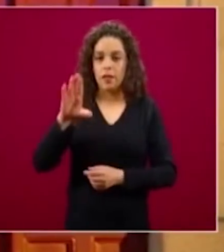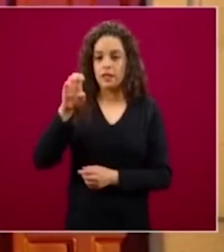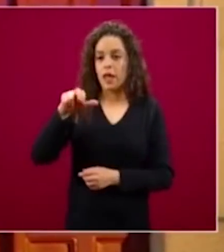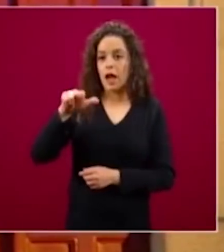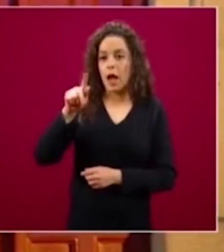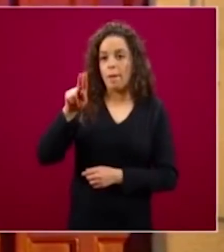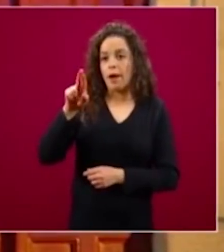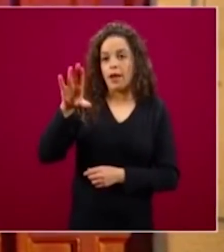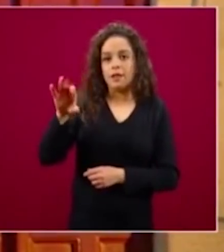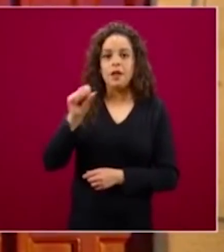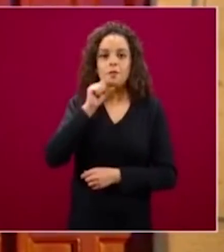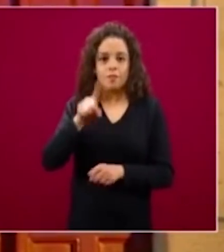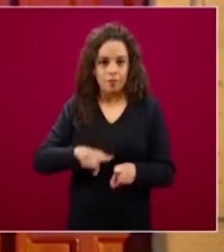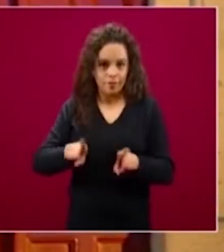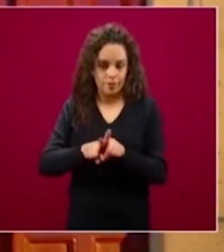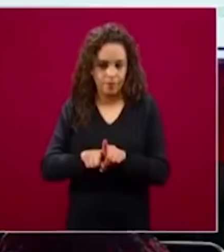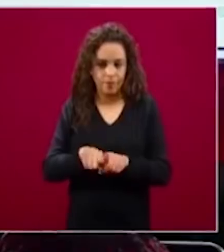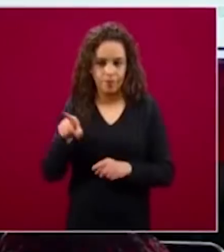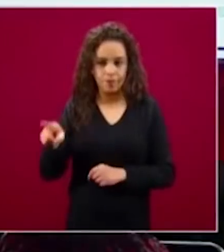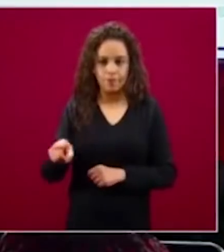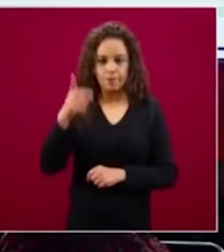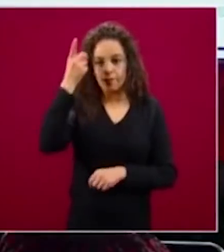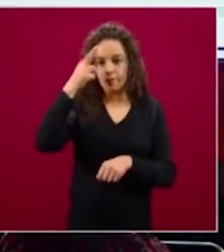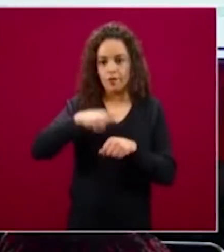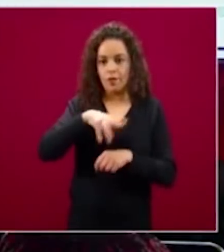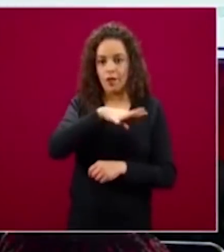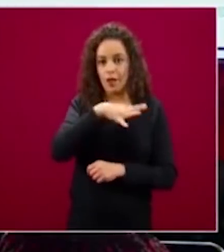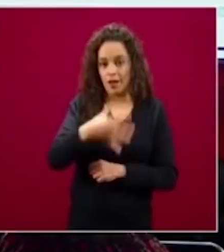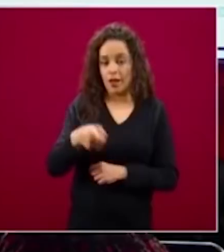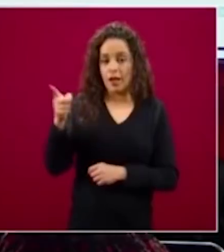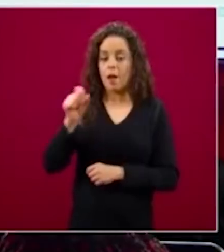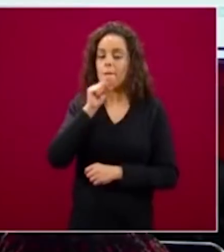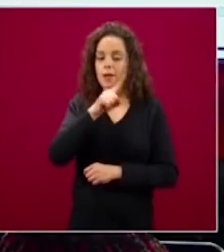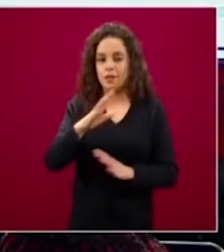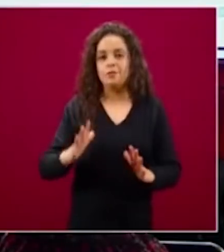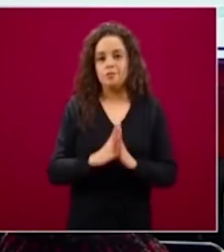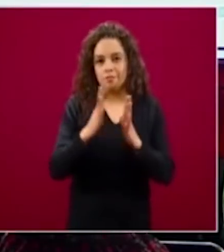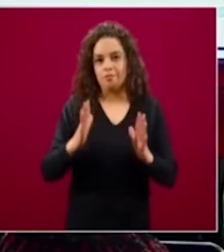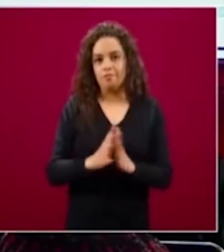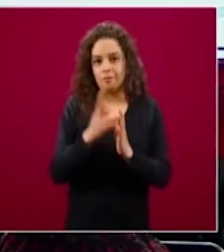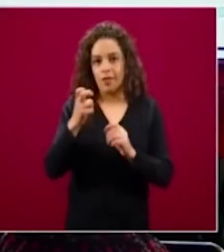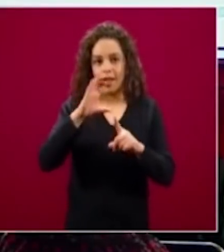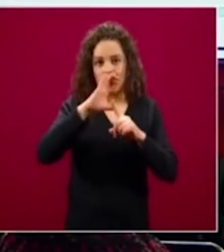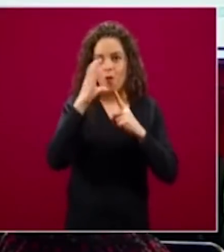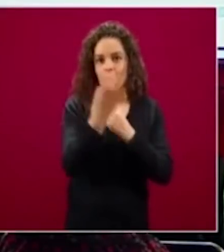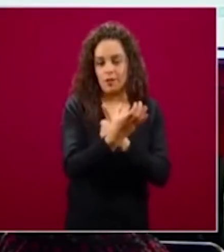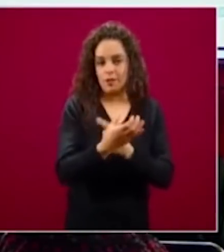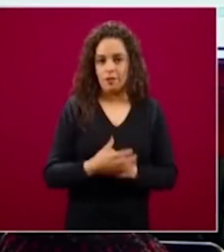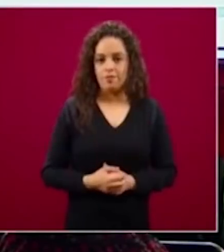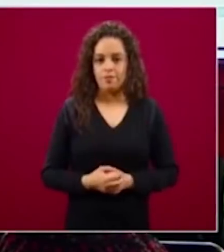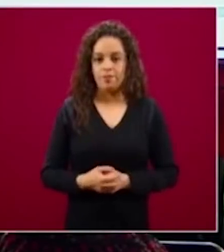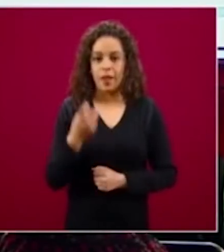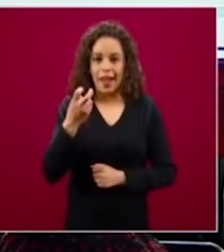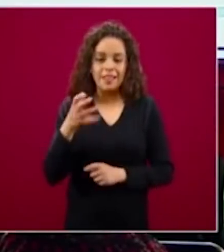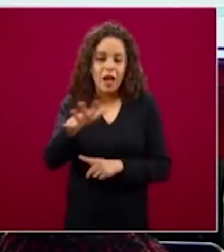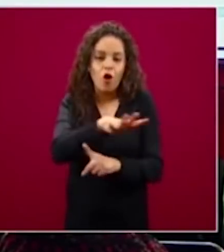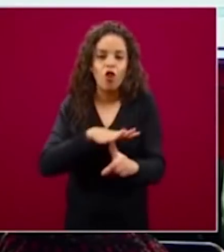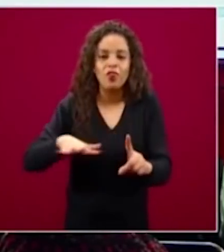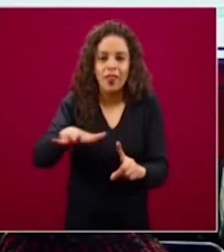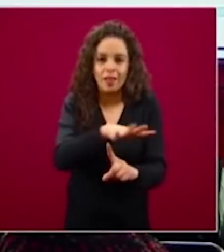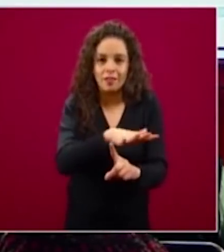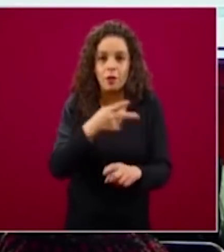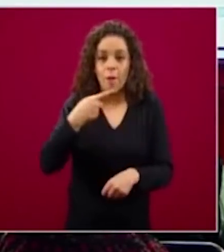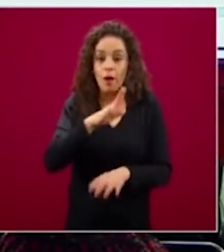ejemplo, el doctor Ruy López Ridaura, director general de Senaprese, participa en esta comisión. Pero bueno, ese es el contexto. Todavía no tenemos